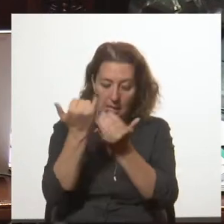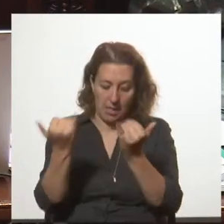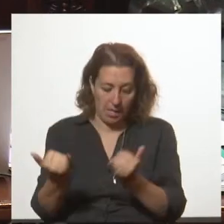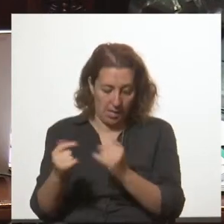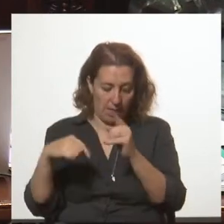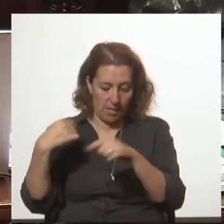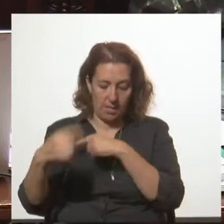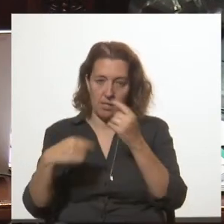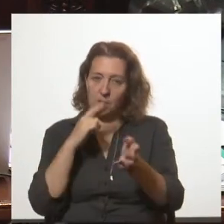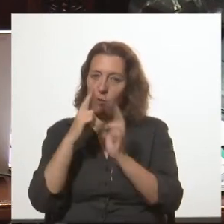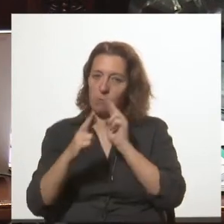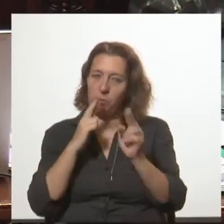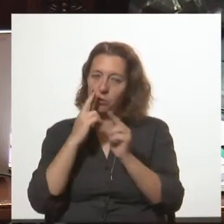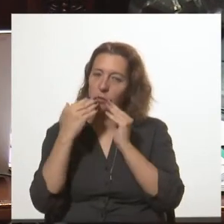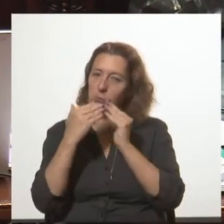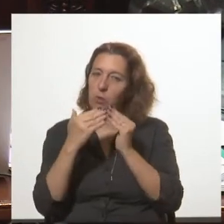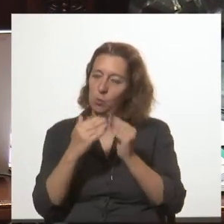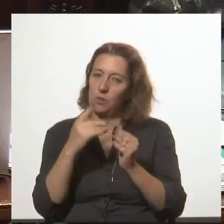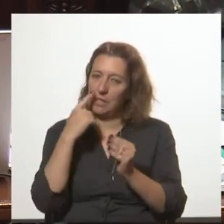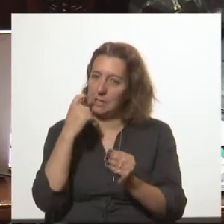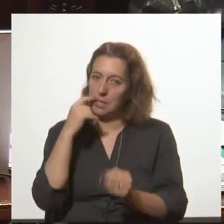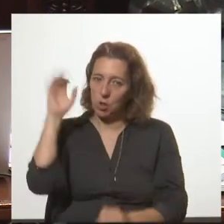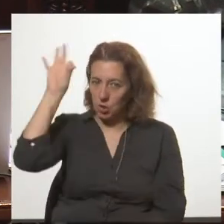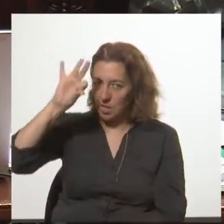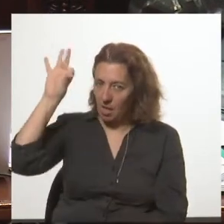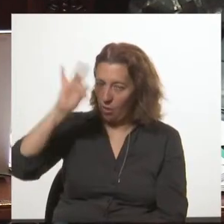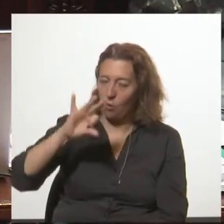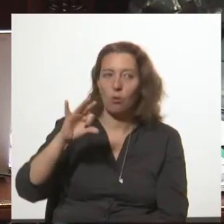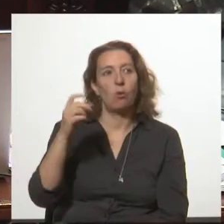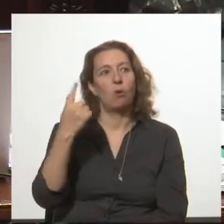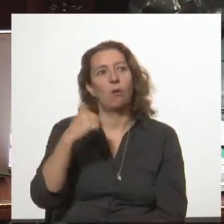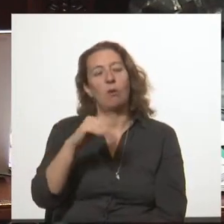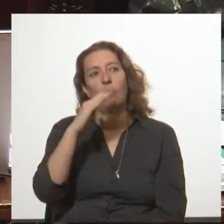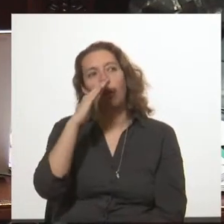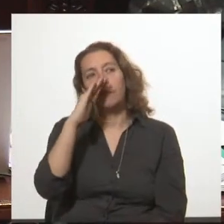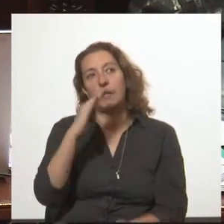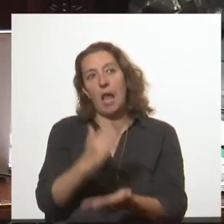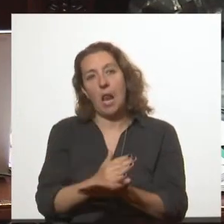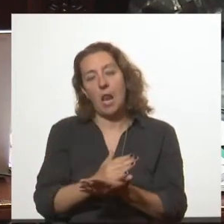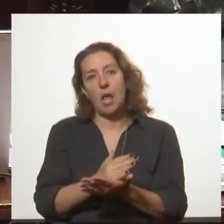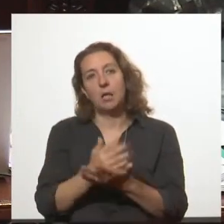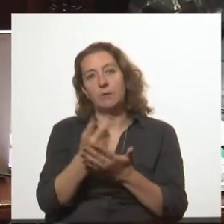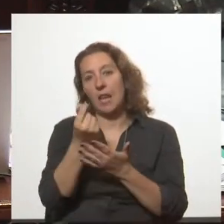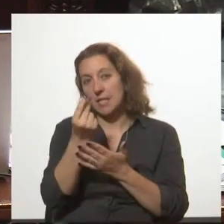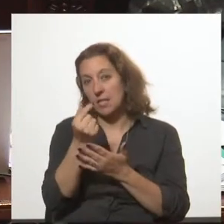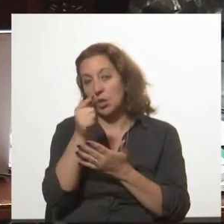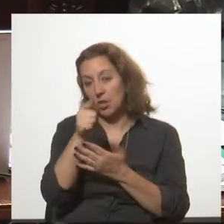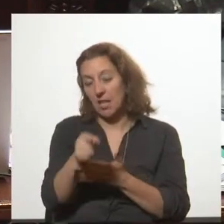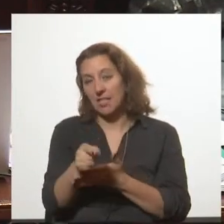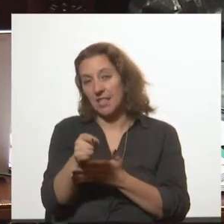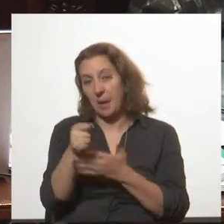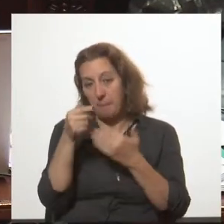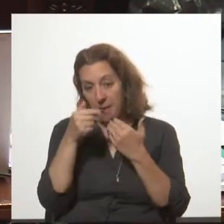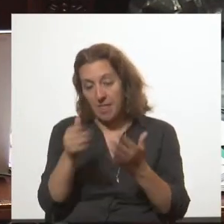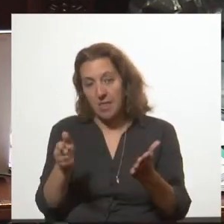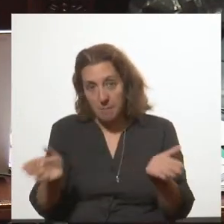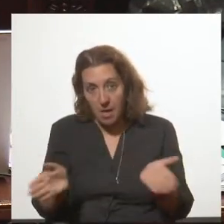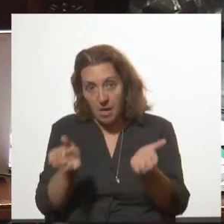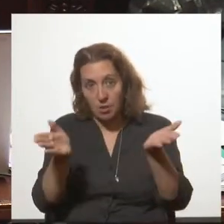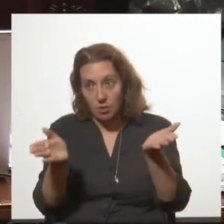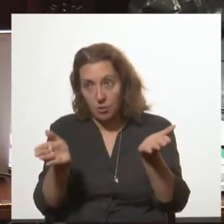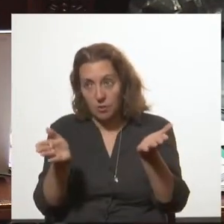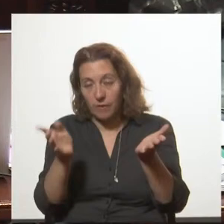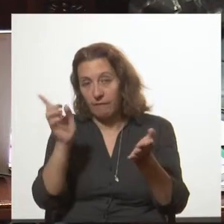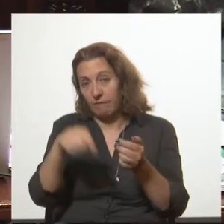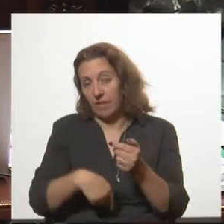pregunta del señor senador la financiación de este emprendimiento sale de los recursos propios de